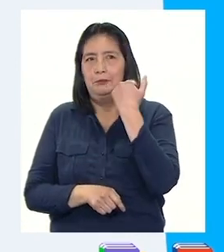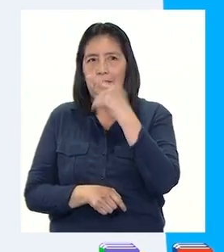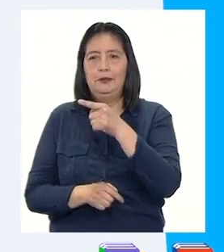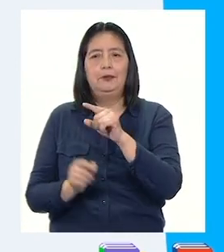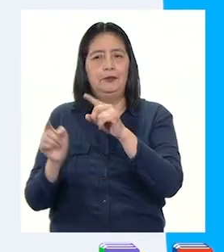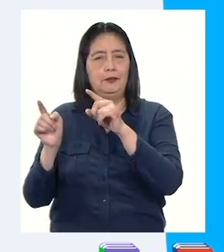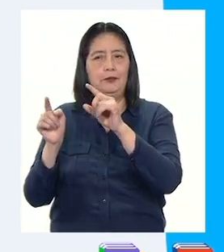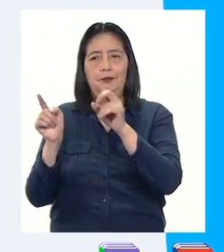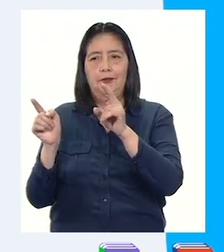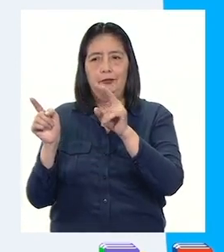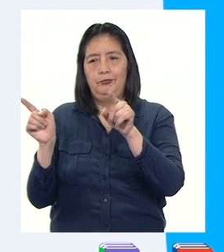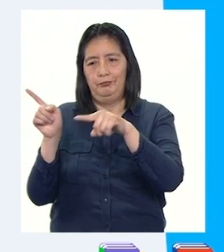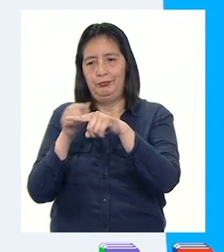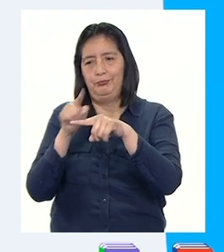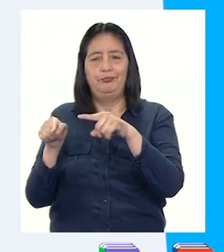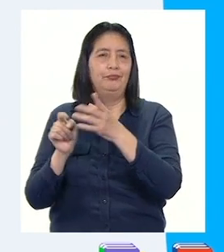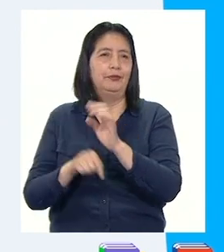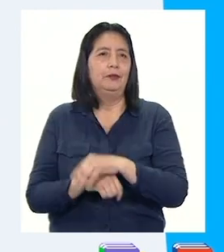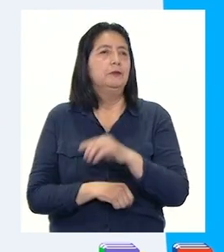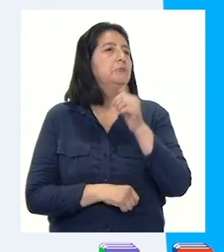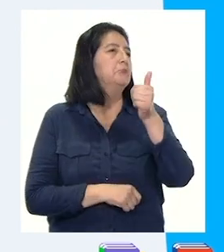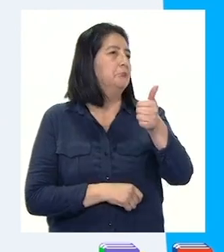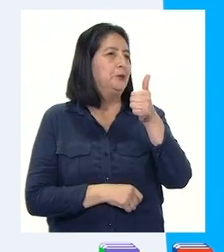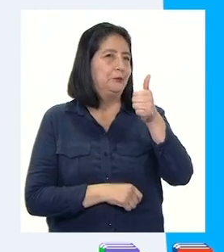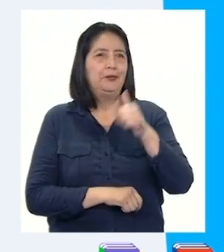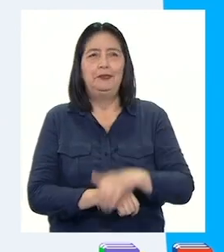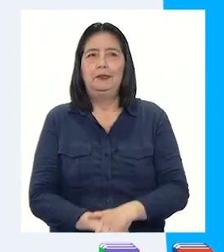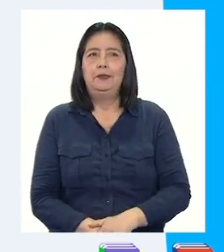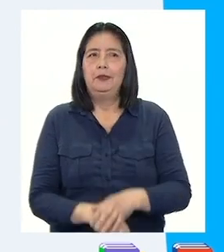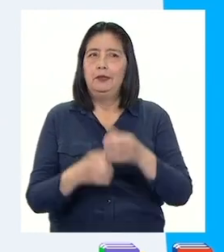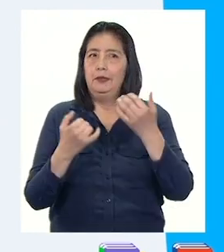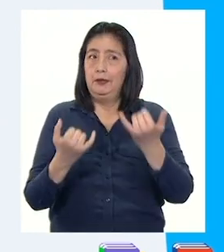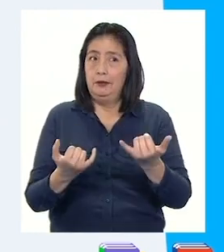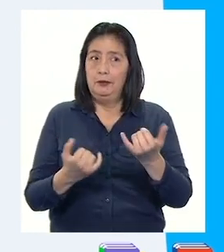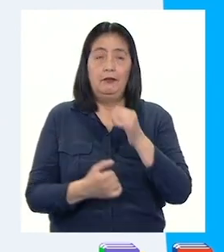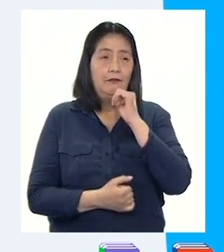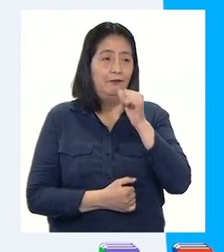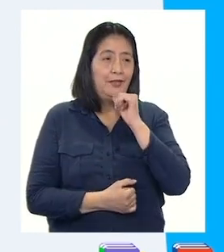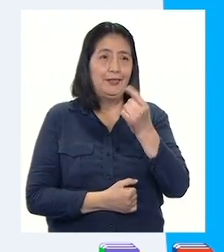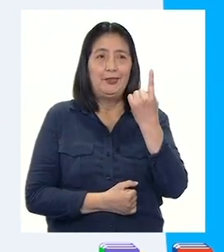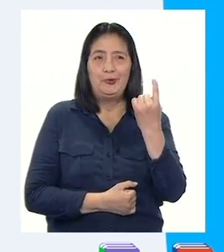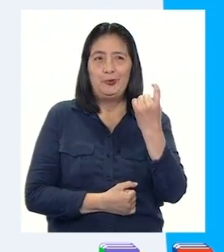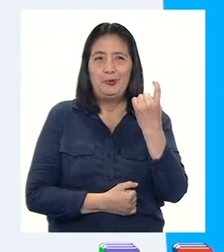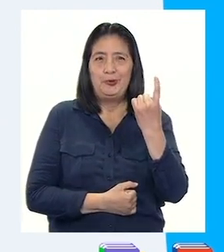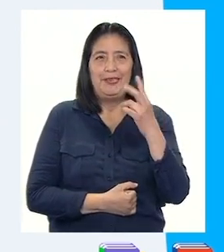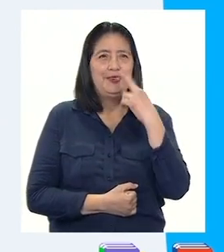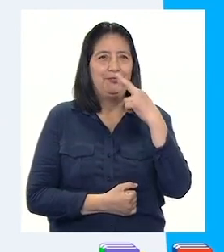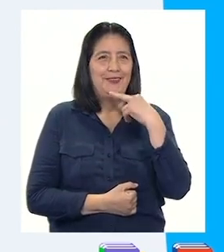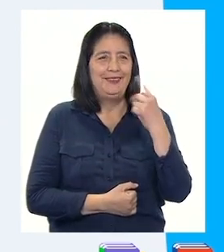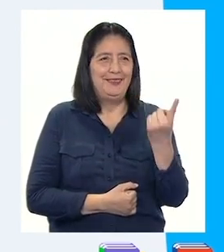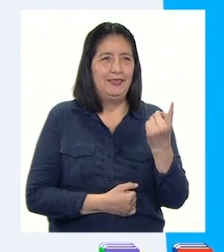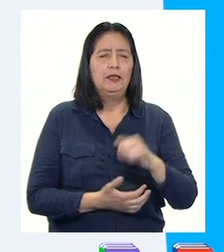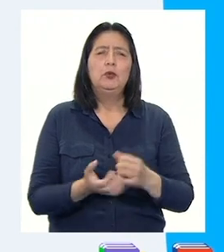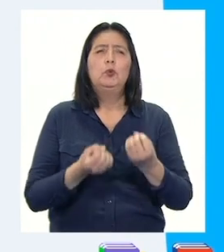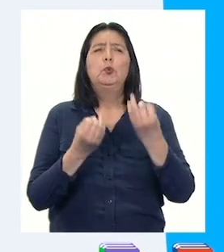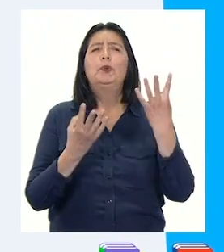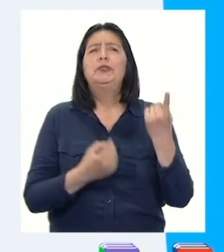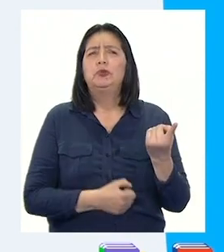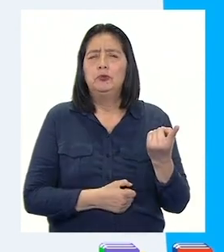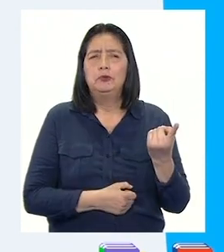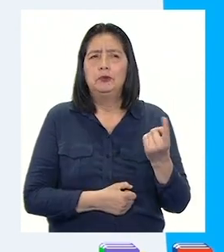y ambas se anulan. ¡Estupendo! Ahora solo nos falta una piedrita roja. ¿Cuánto